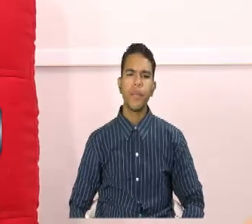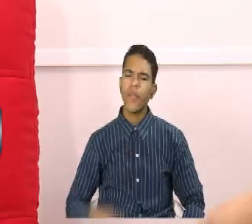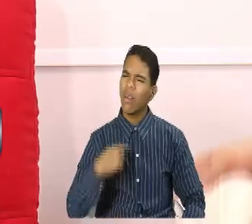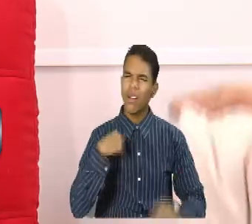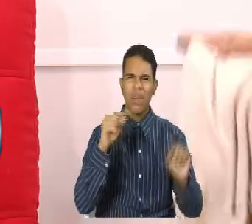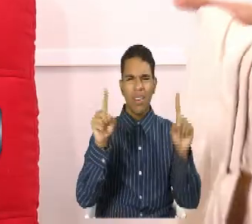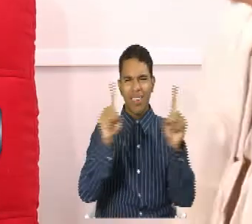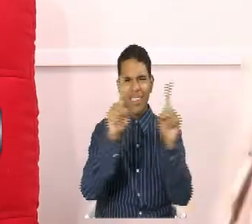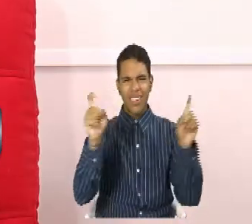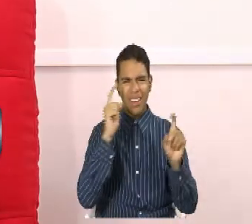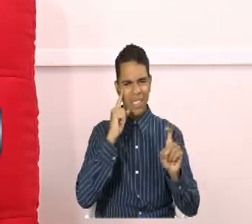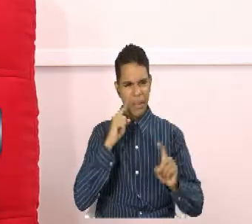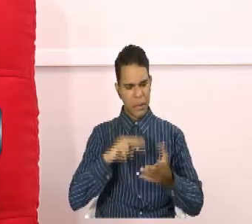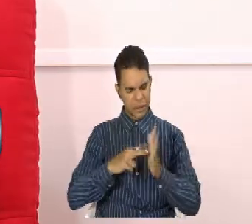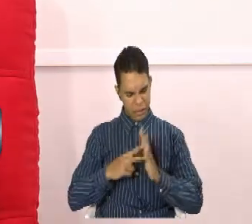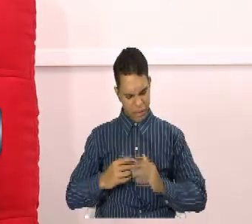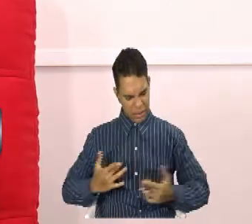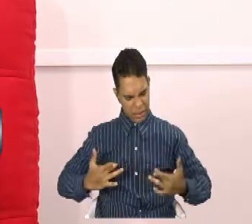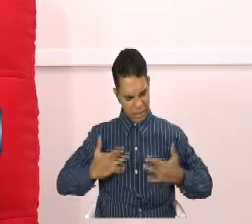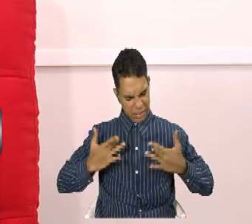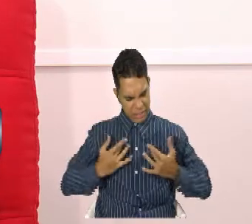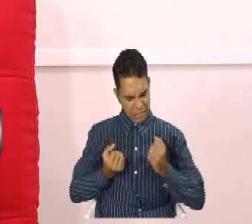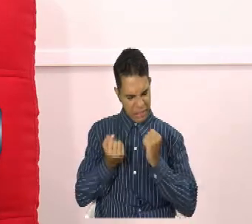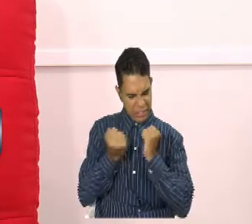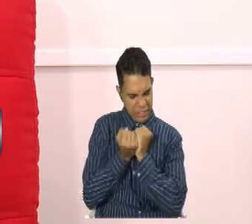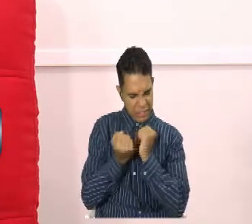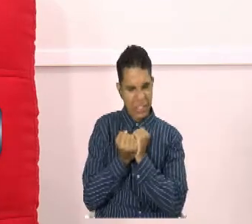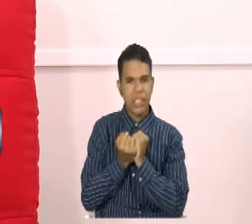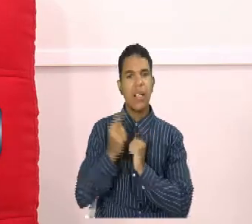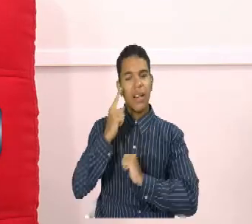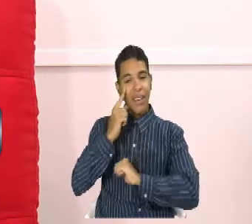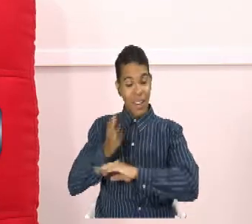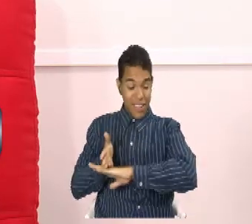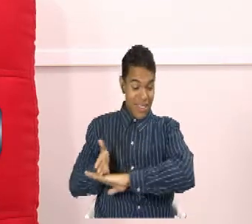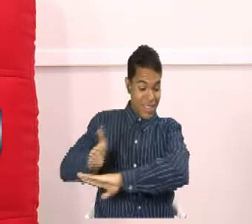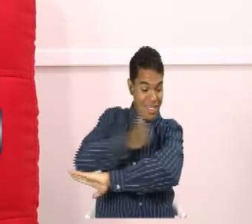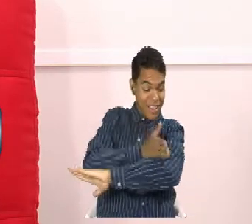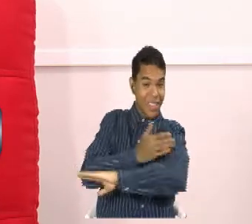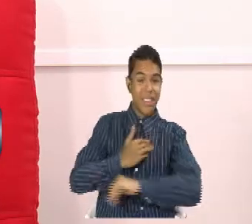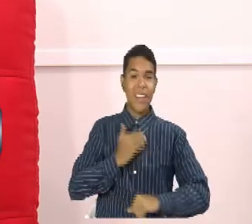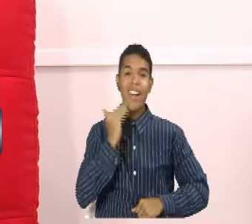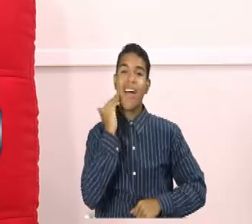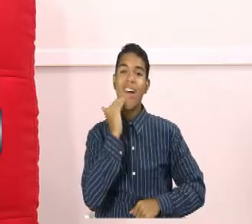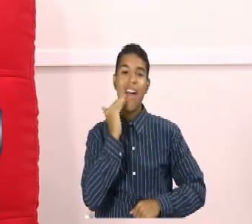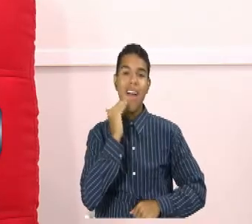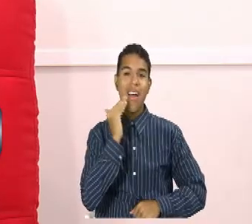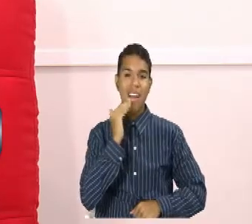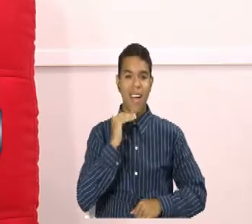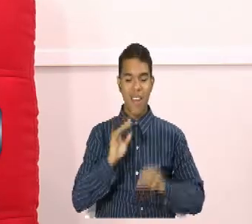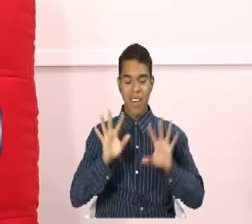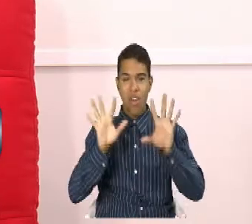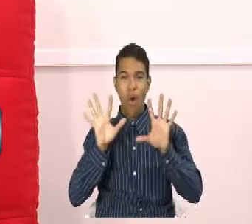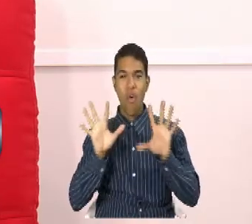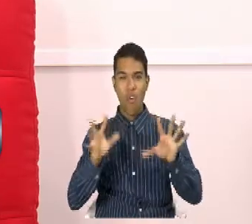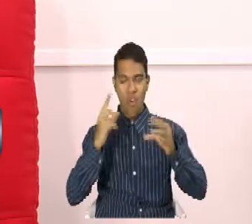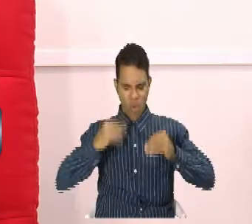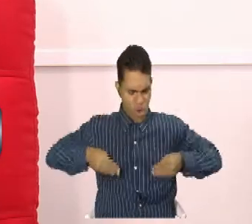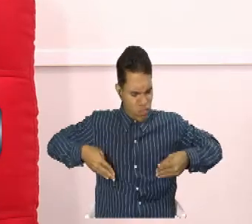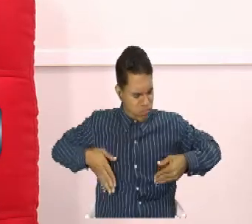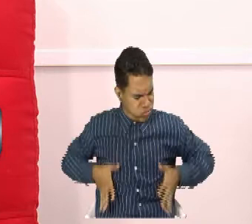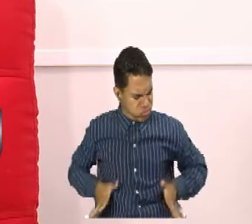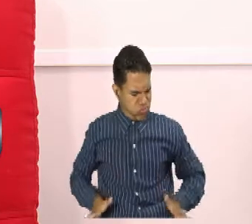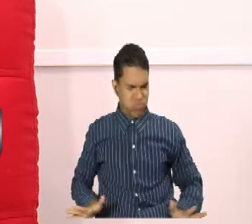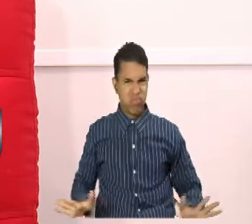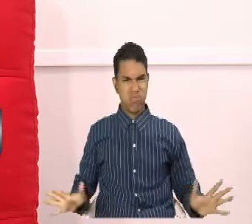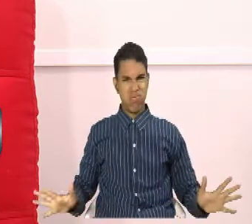o ajustadito ha sido de toda la vida, ¿no? Porque antes las mujeres eran con sus telas, hacían sus corceles y andaban como